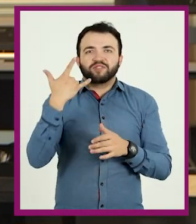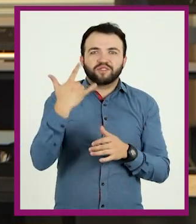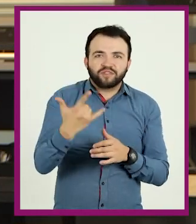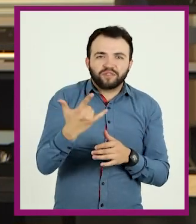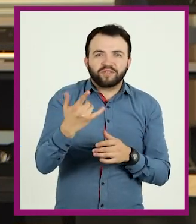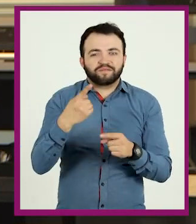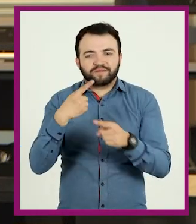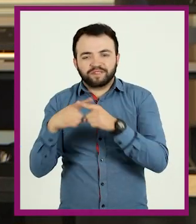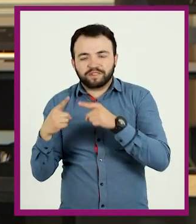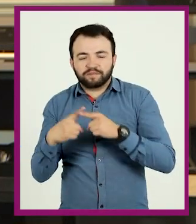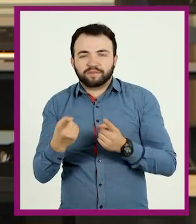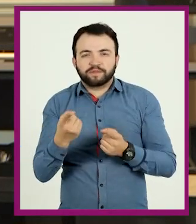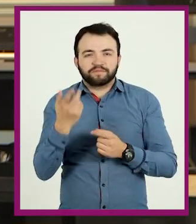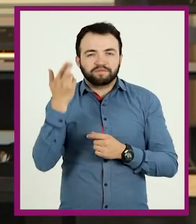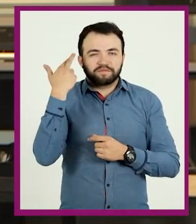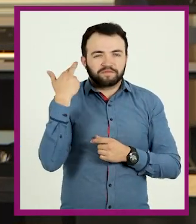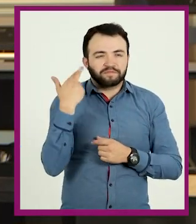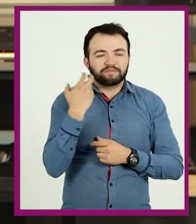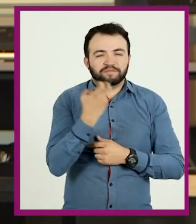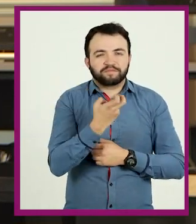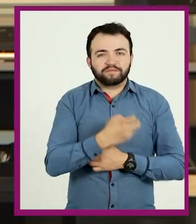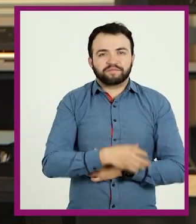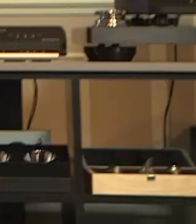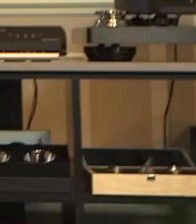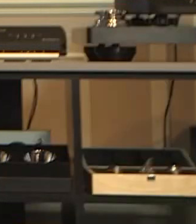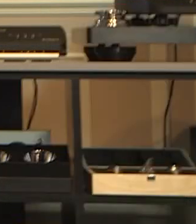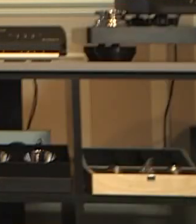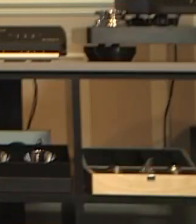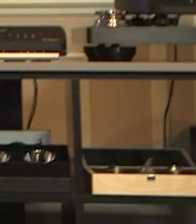y otras cosas, así que con esta nos vamos.